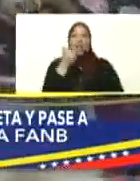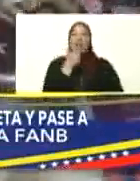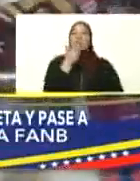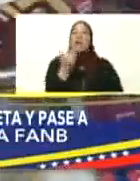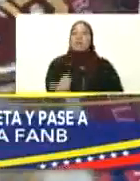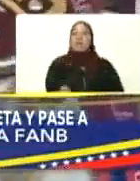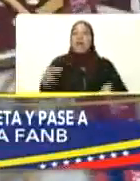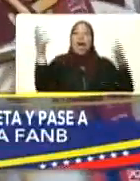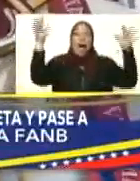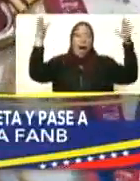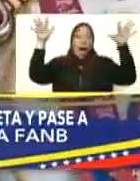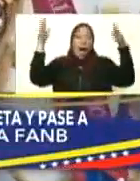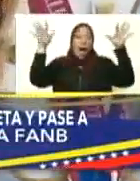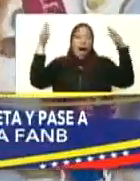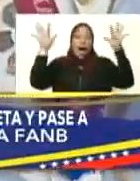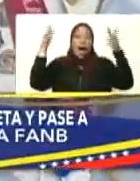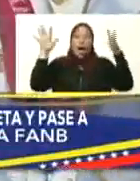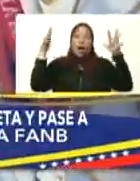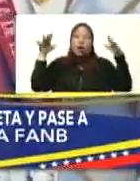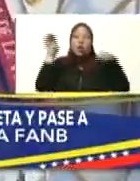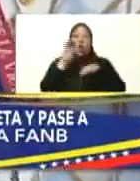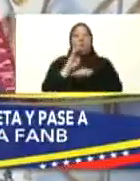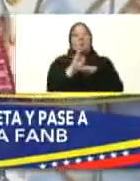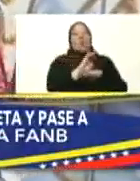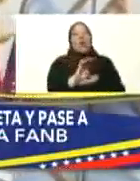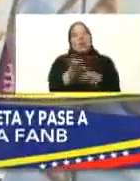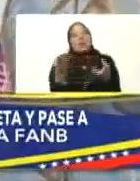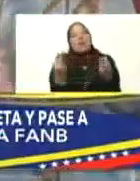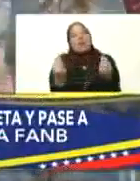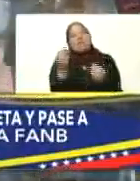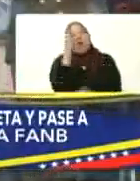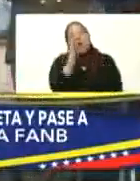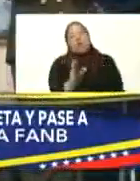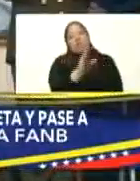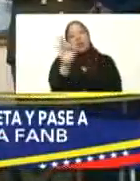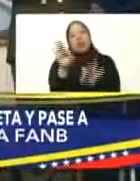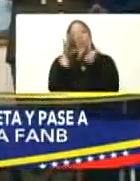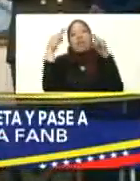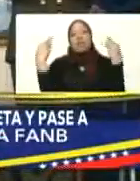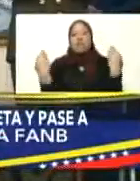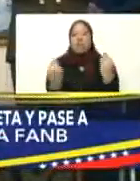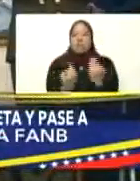disfrutar, cuídense mucho y que Dios los bendiga. Autorizado, general.